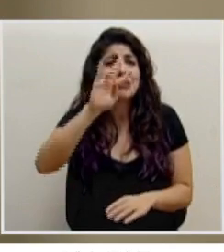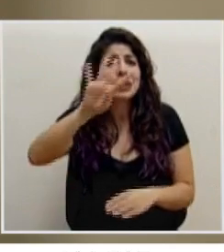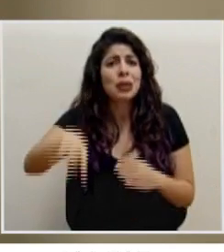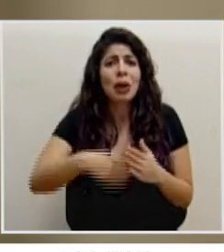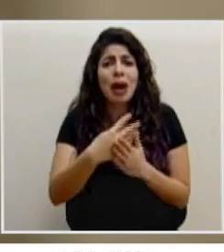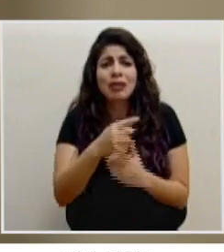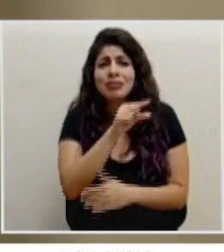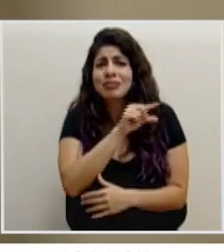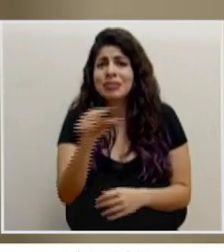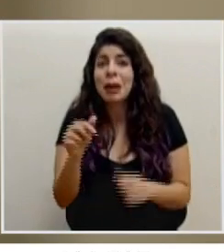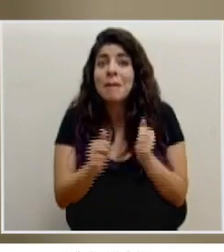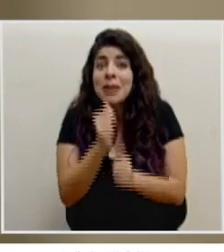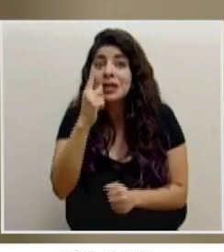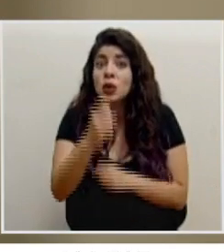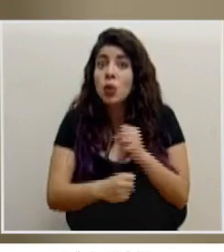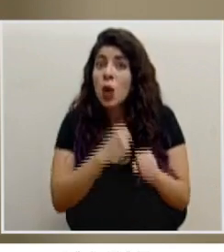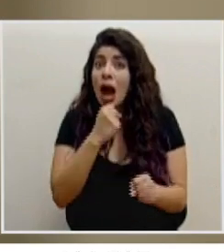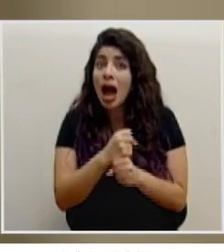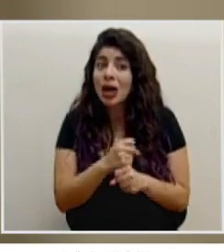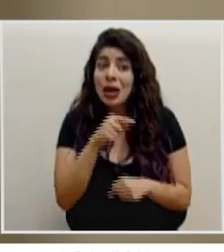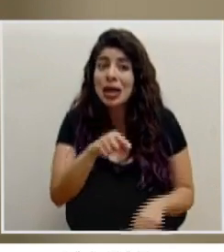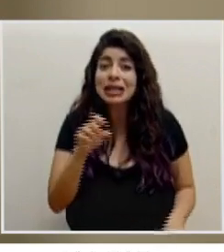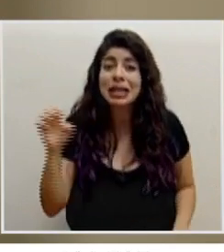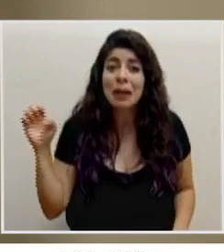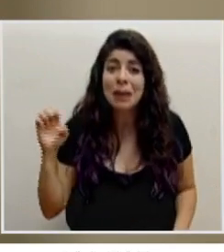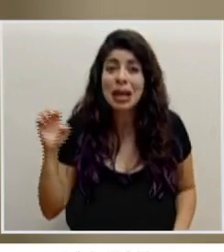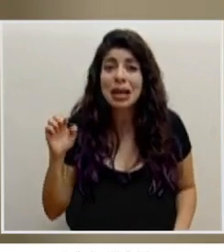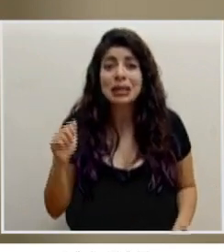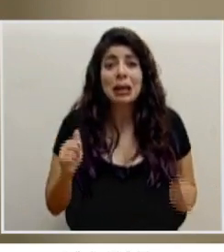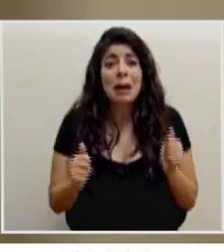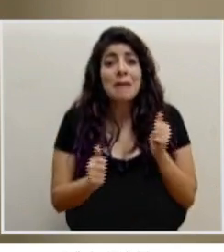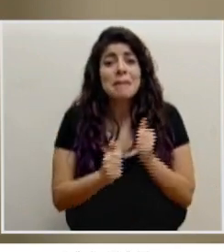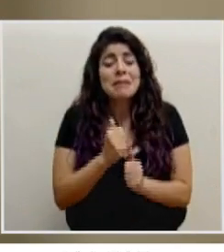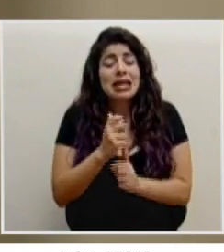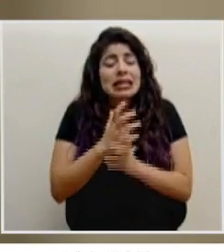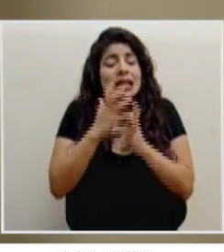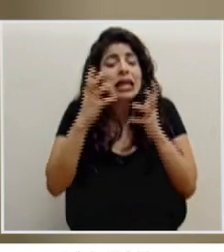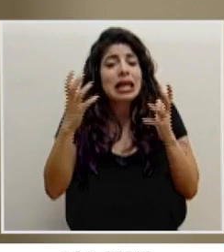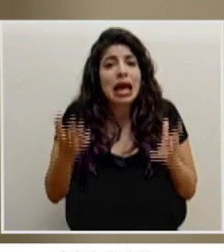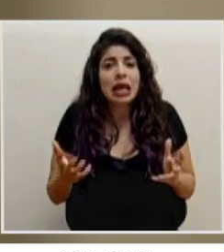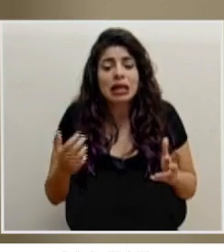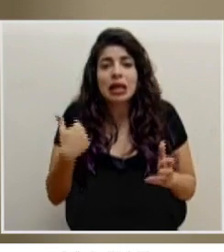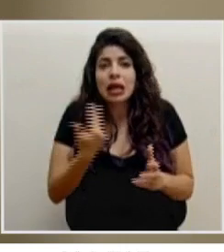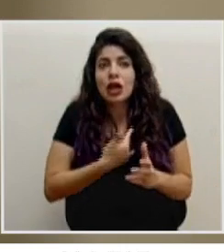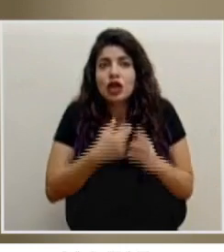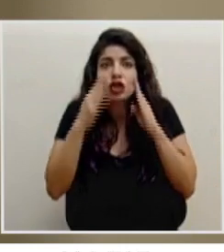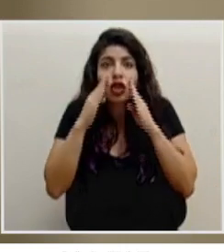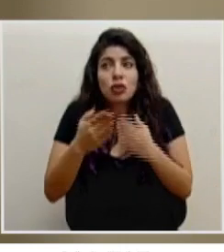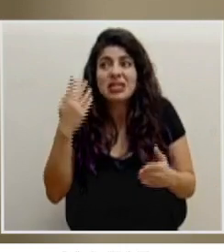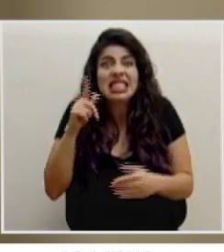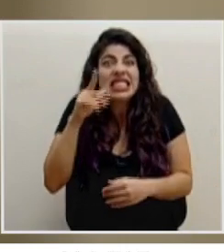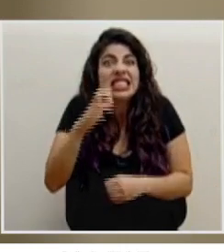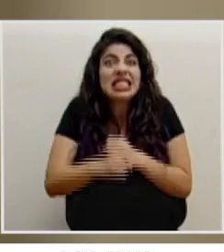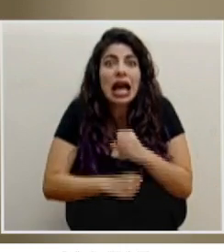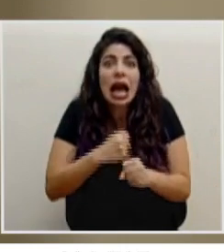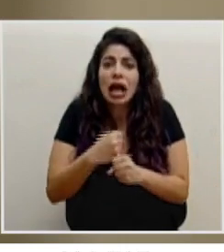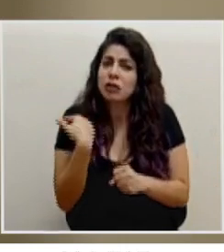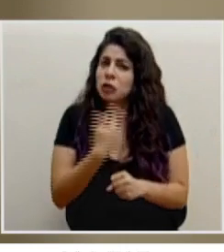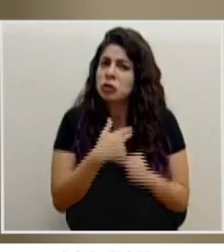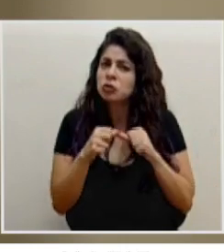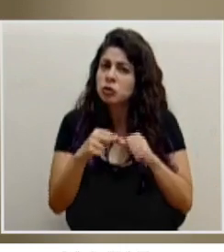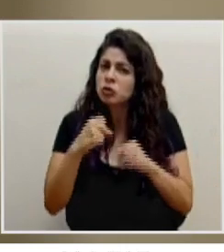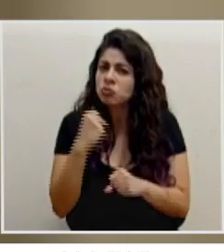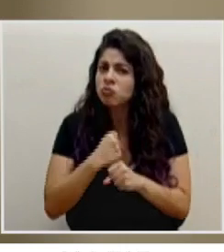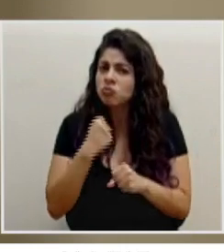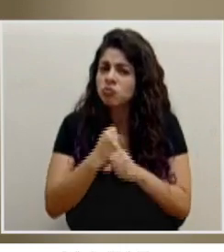24/7 desde hace más de un año. Es la emergencia más grande que hemos tenido en los últimos 100 años y aquí estaremos